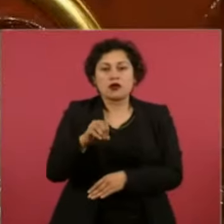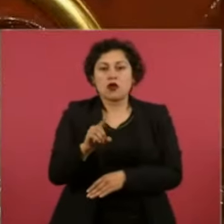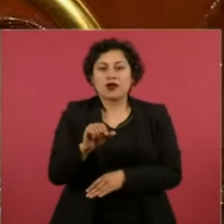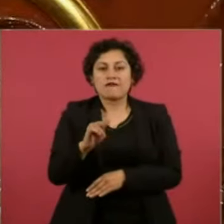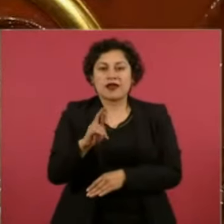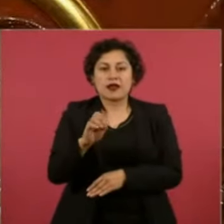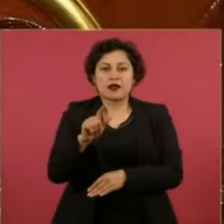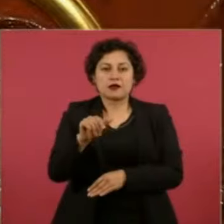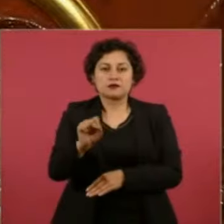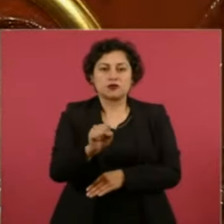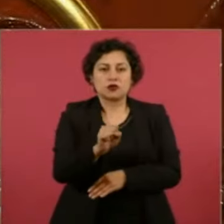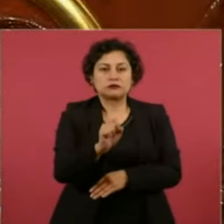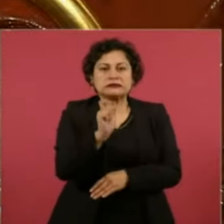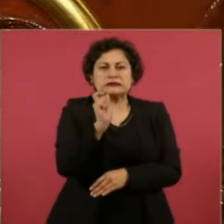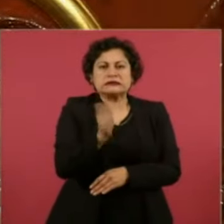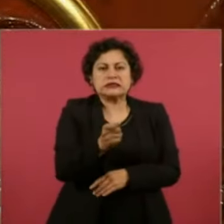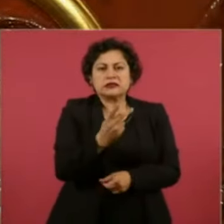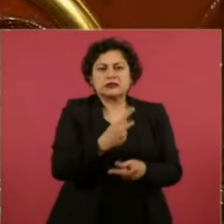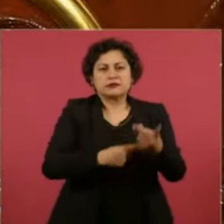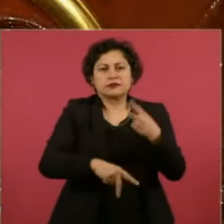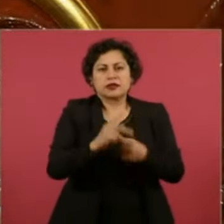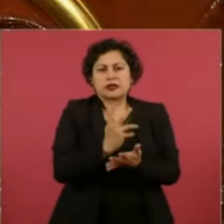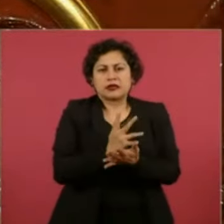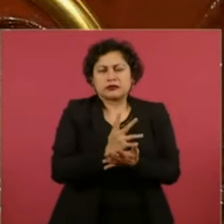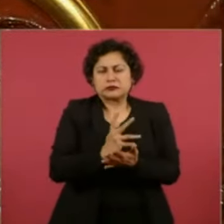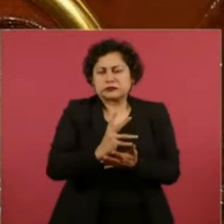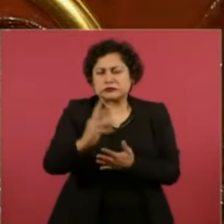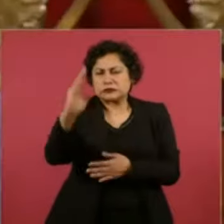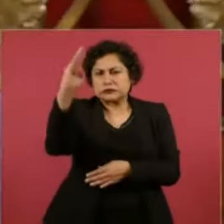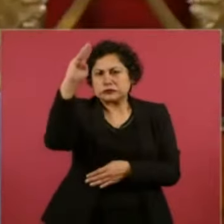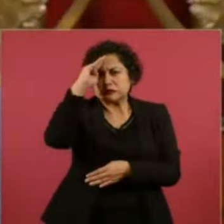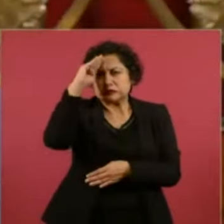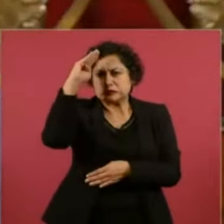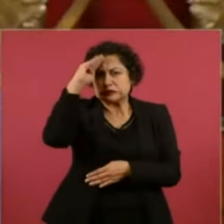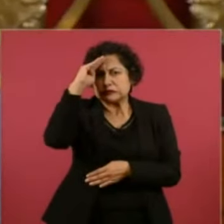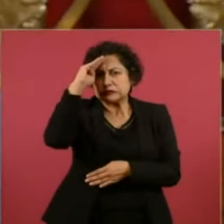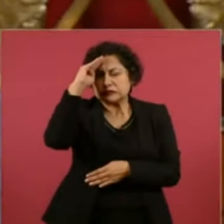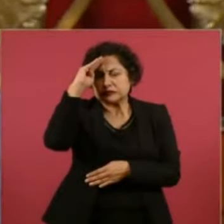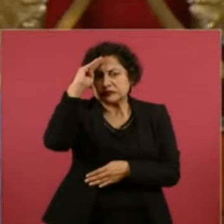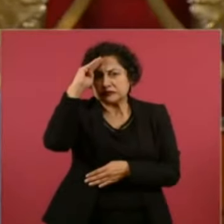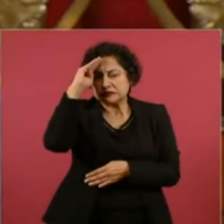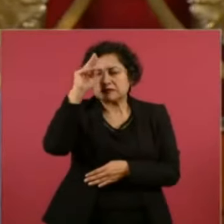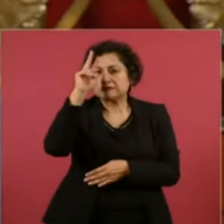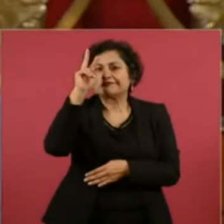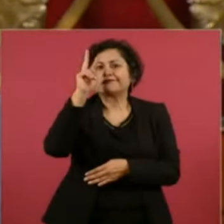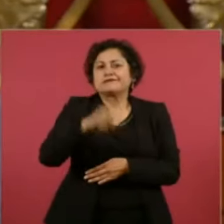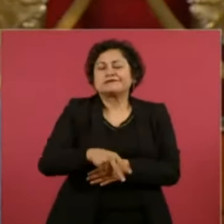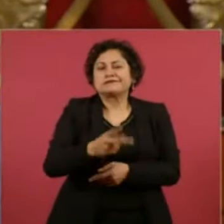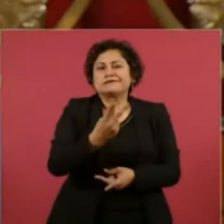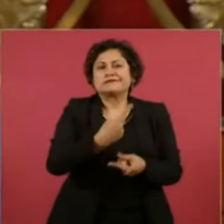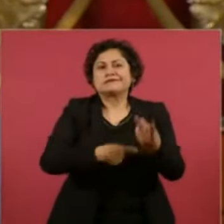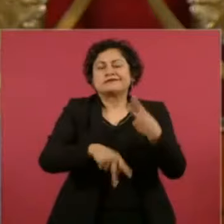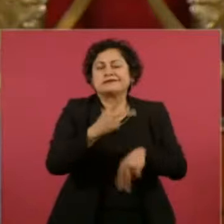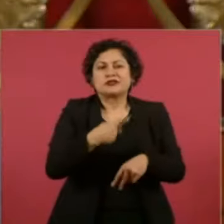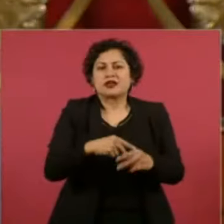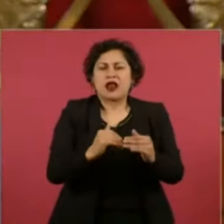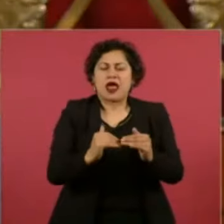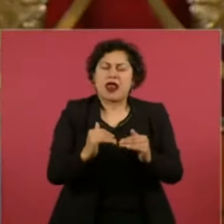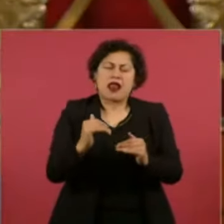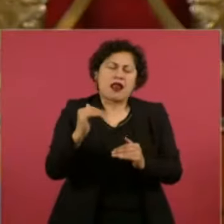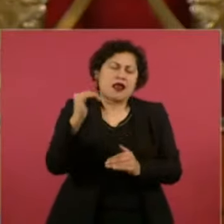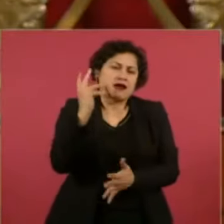ejemplo, allá en Mexicali, ¿no? Son planteamientos. Pero además, otras